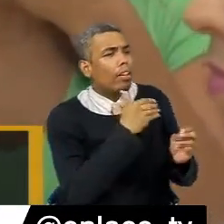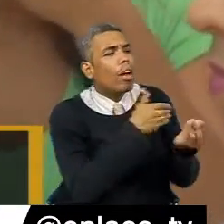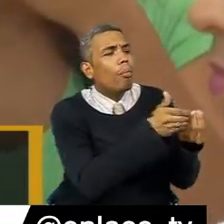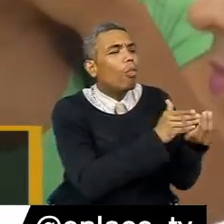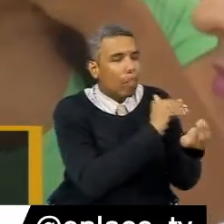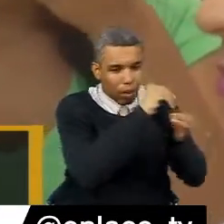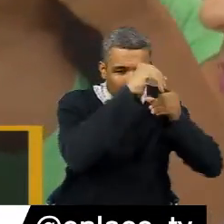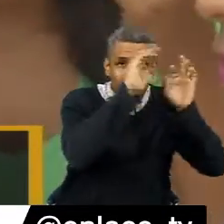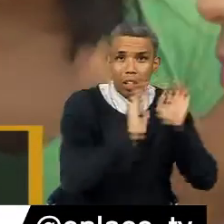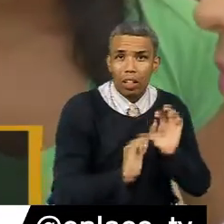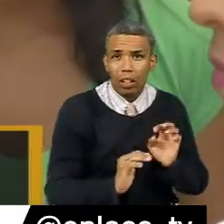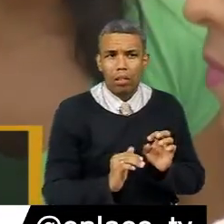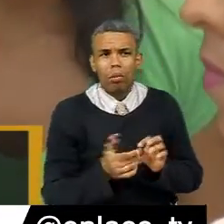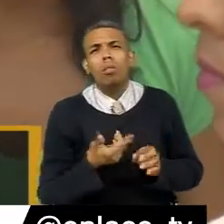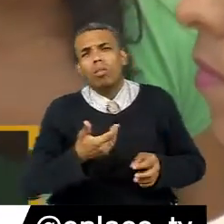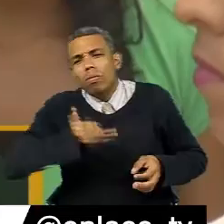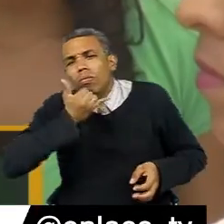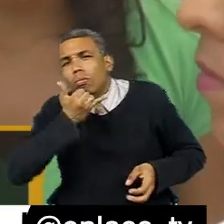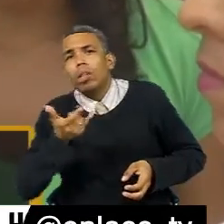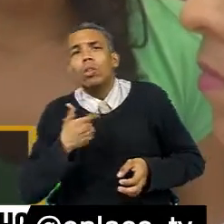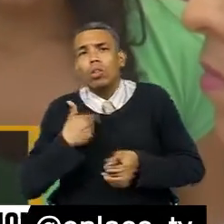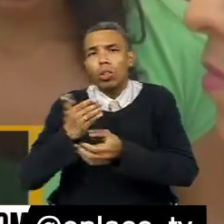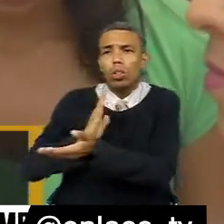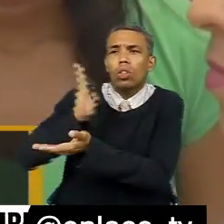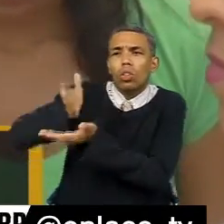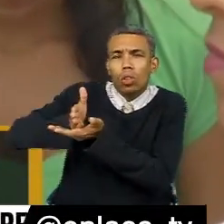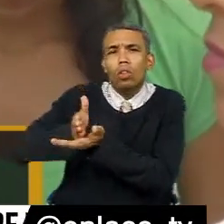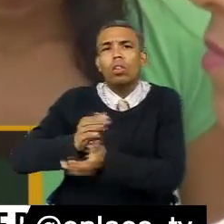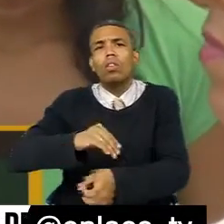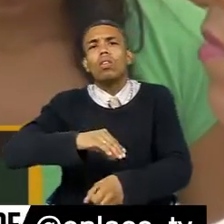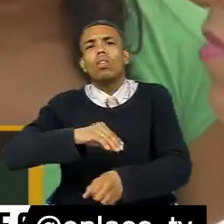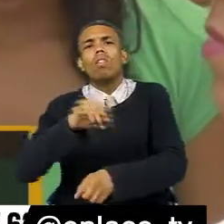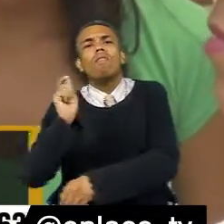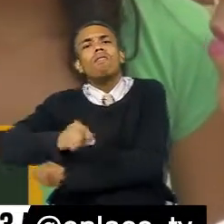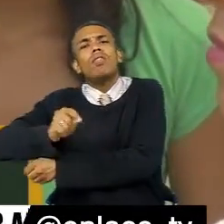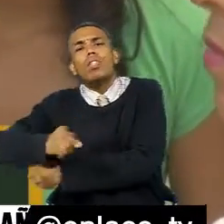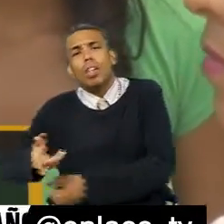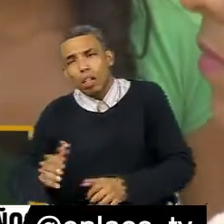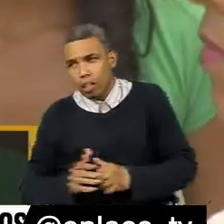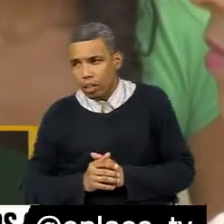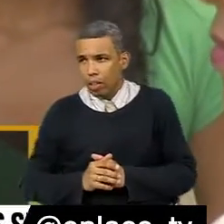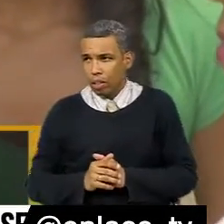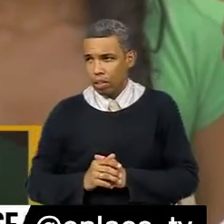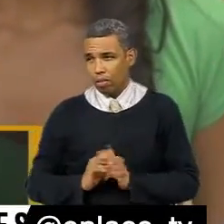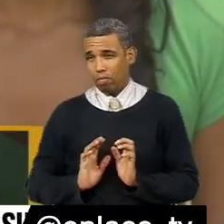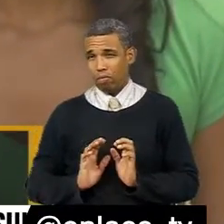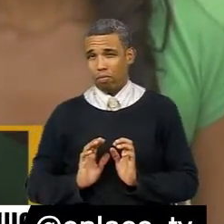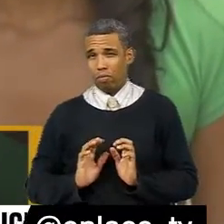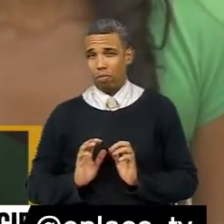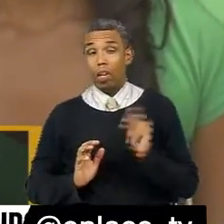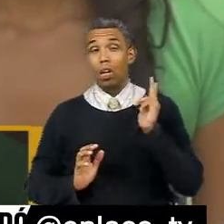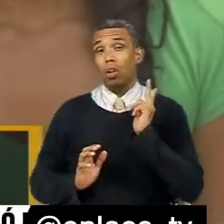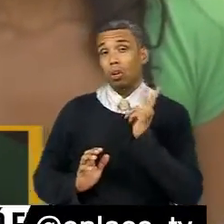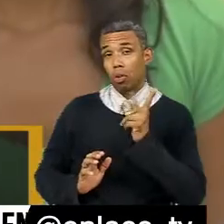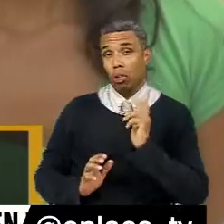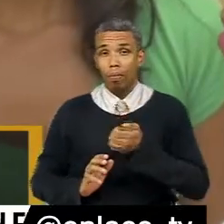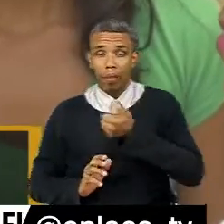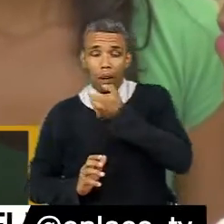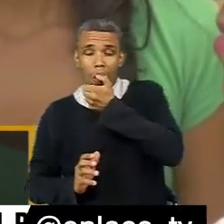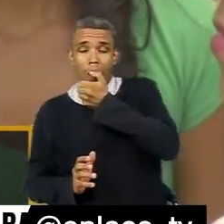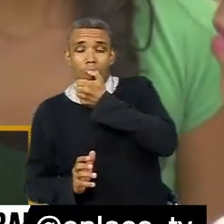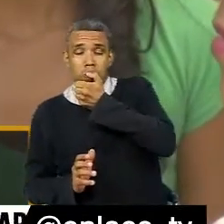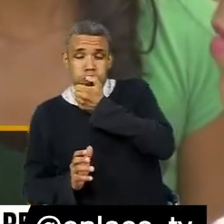dan información ni en la fiscalía ni nada en dónde están ellos. Supuestamente le hicieron una prueba alcohólica, salió negativa, pero ante nosotros